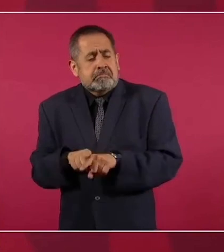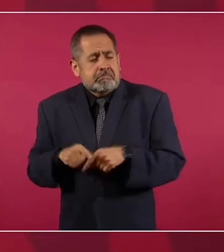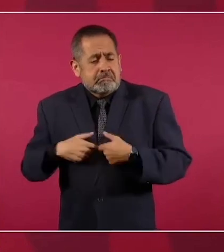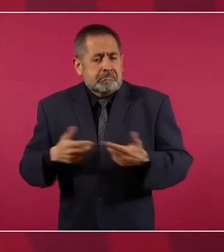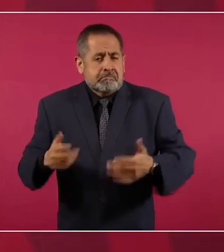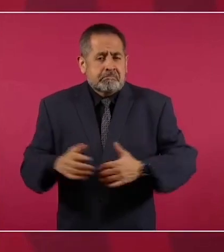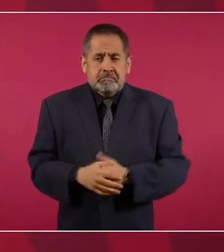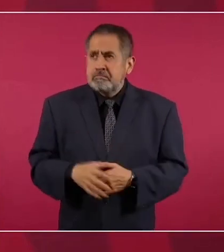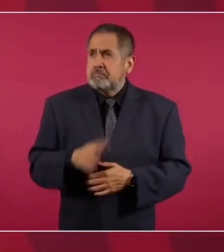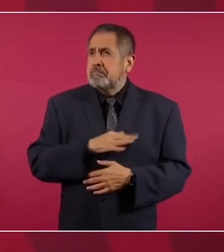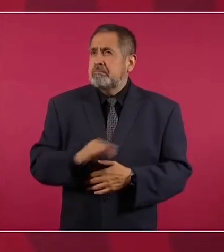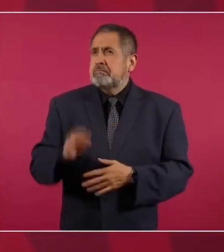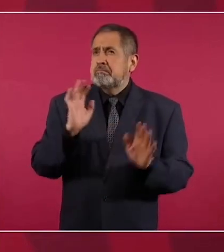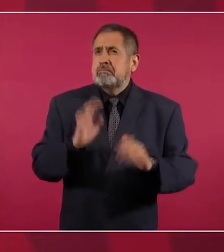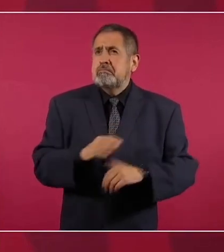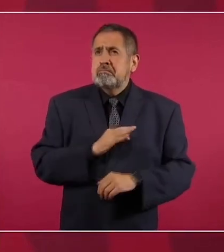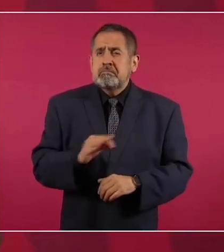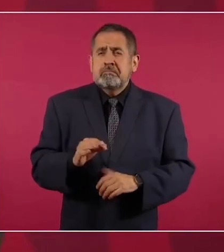Llevo